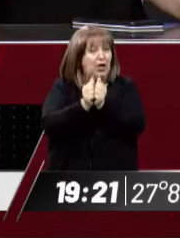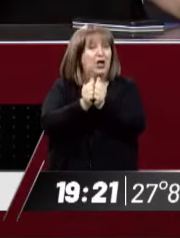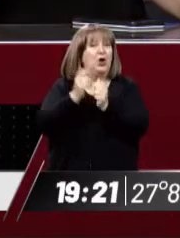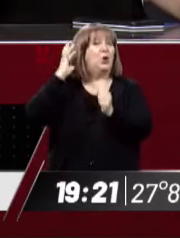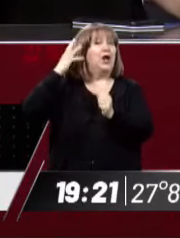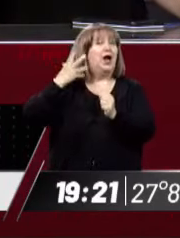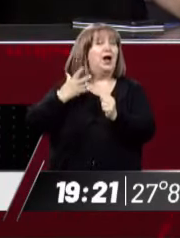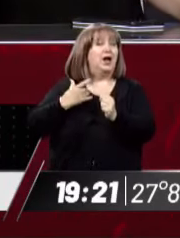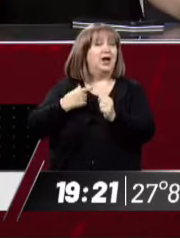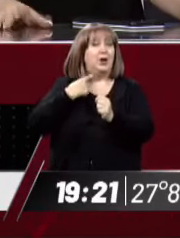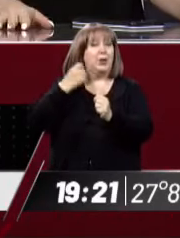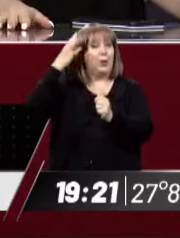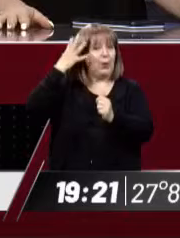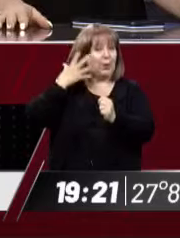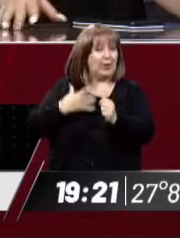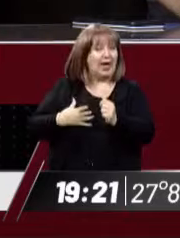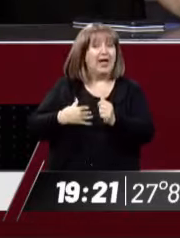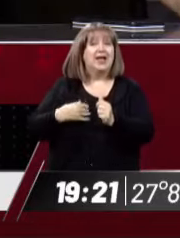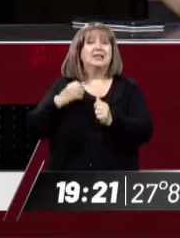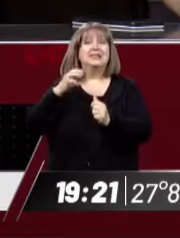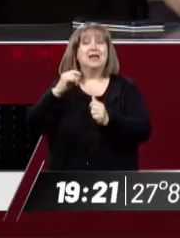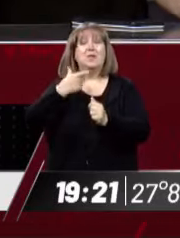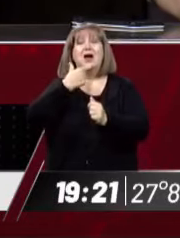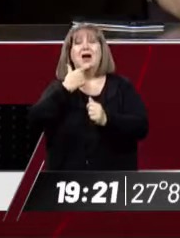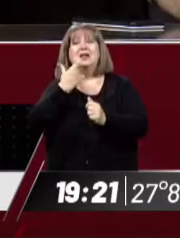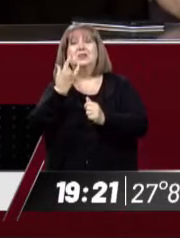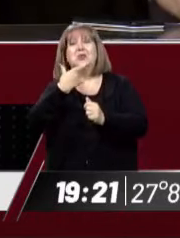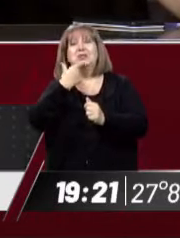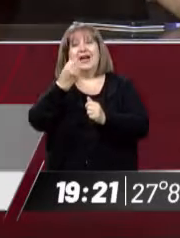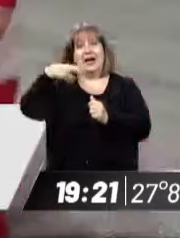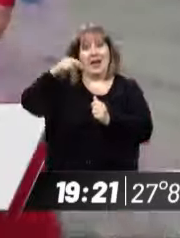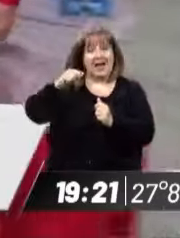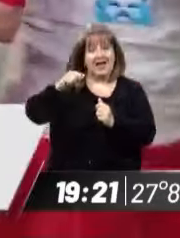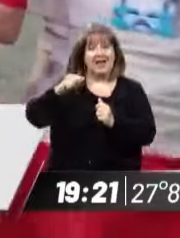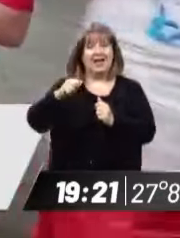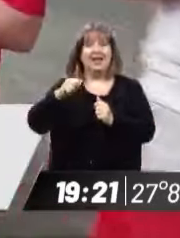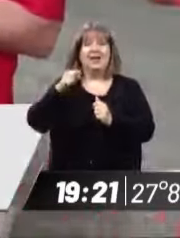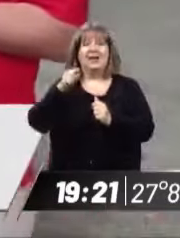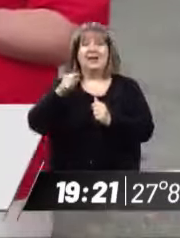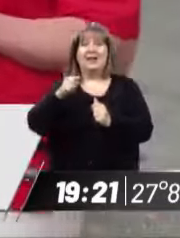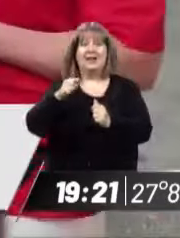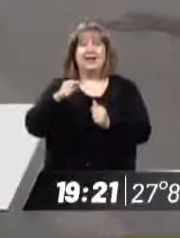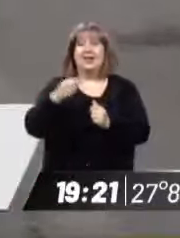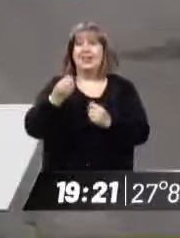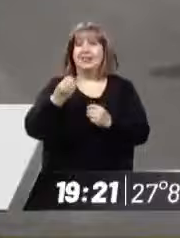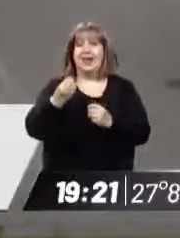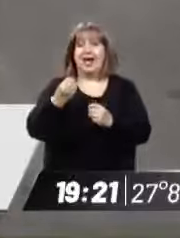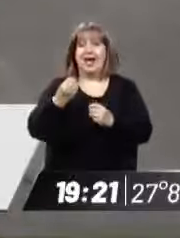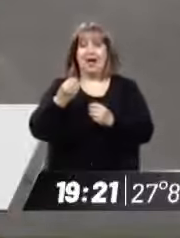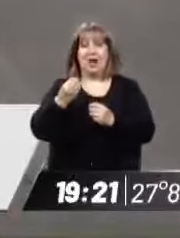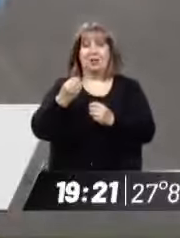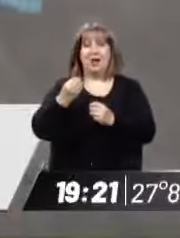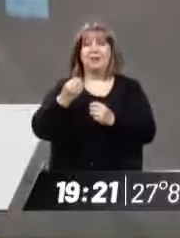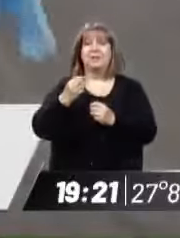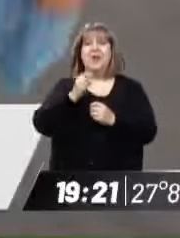rubia platinada que todos conocemos, que se llama Susana Jiménez, y la verdad es que ha salido, Matías, hasta a nivel nacional, la